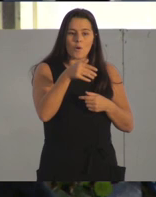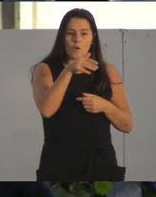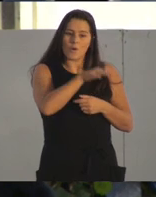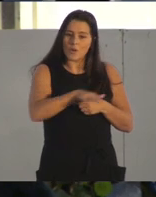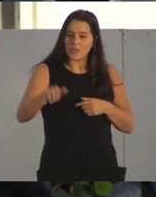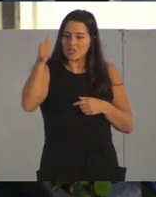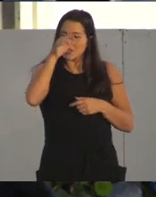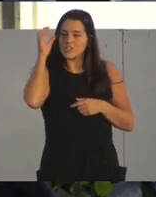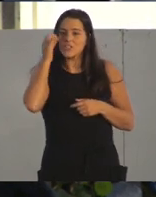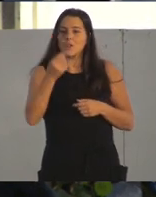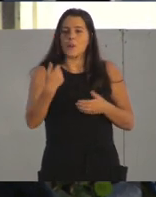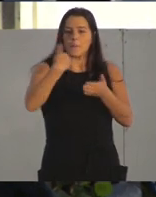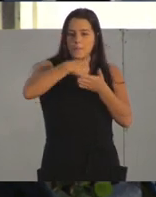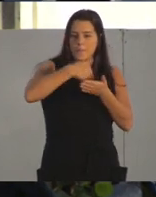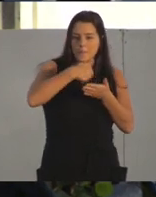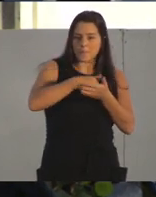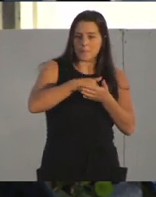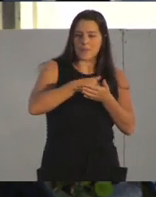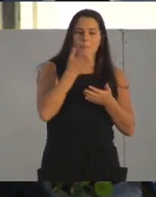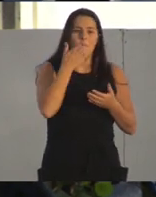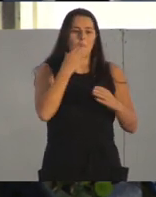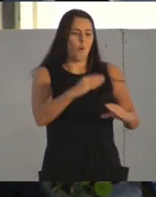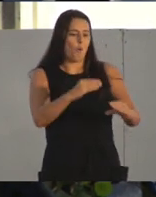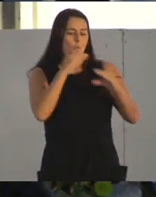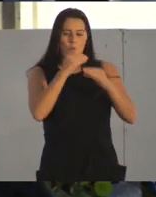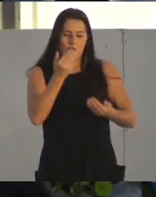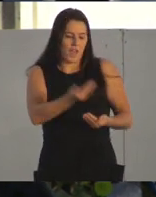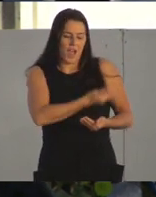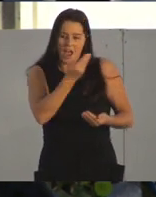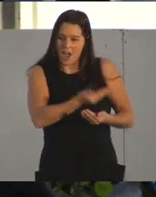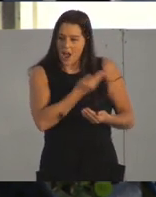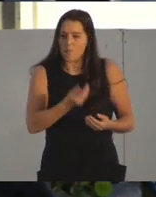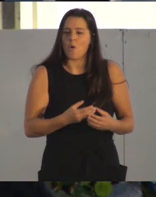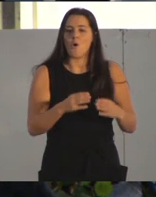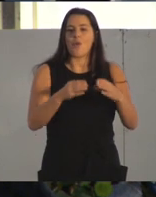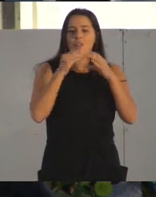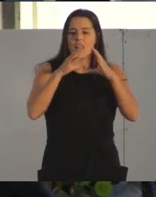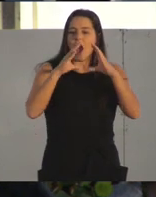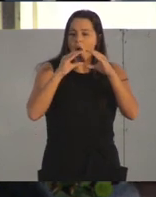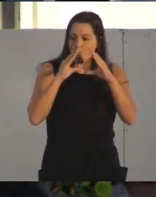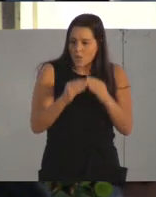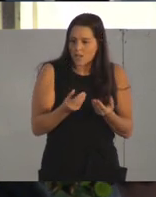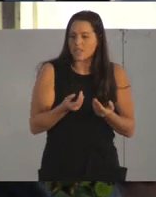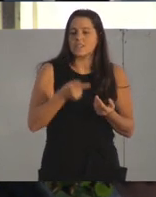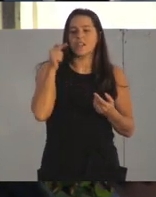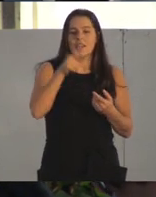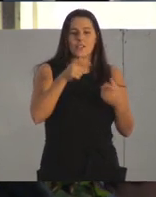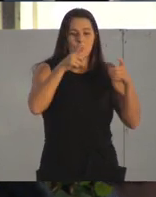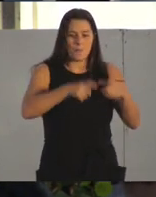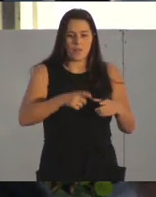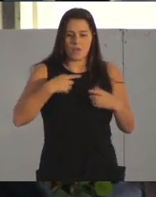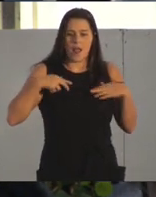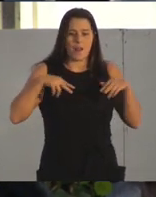platos. Poder comer un bocadillo de jamón serrano, poder cenar una hamburguesa, y esos platos en aquel primer momento, en